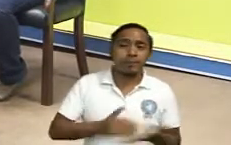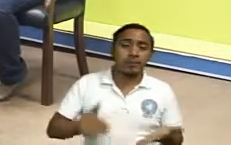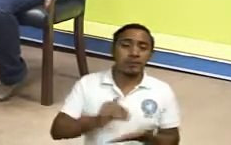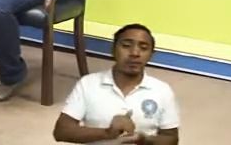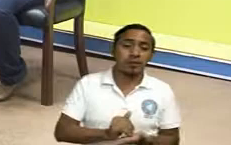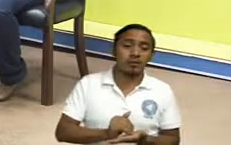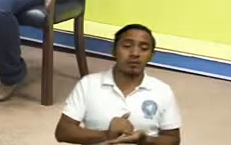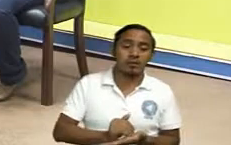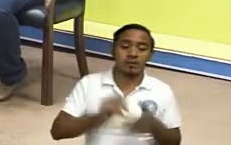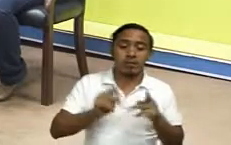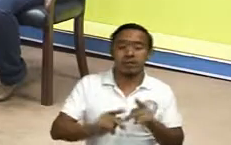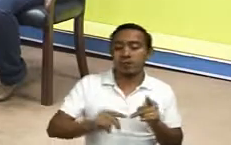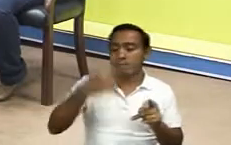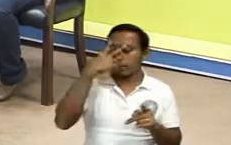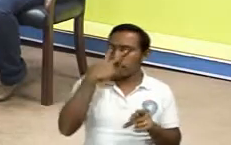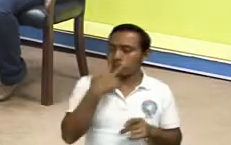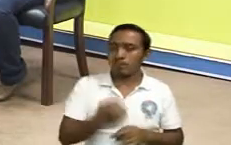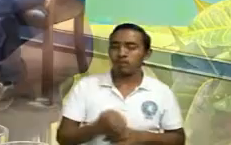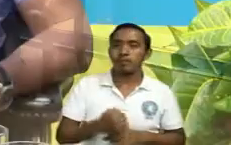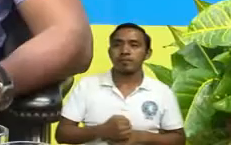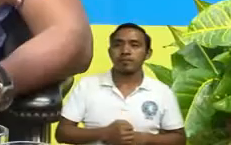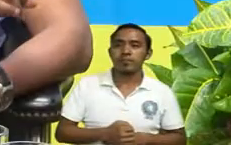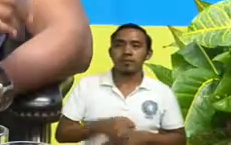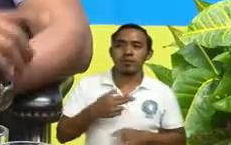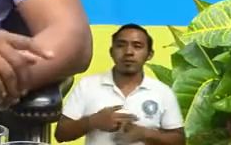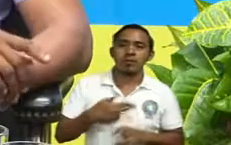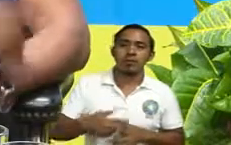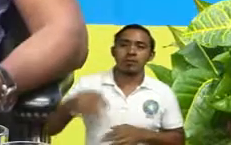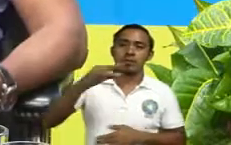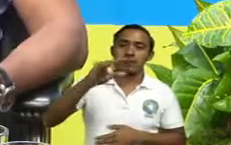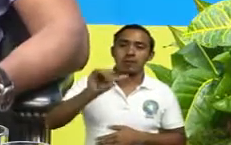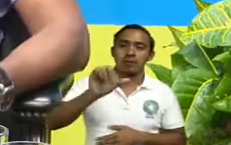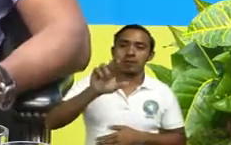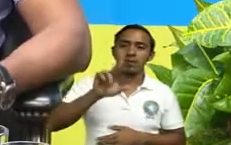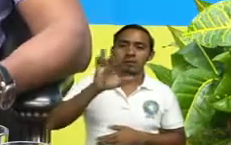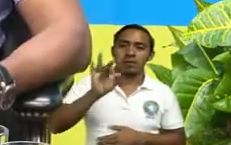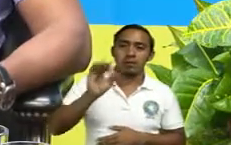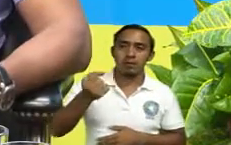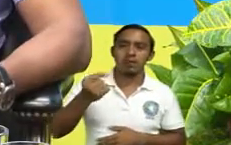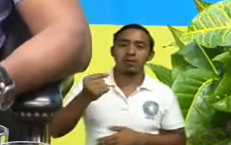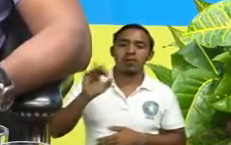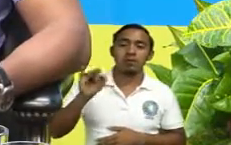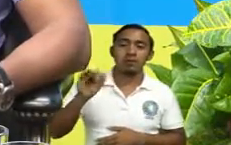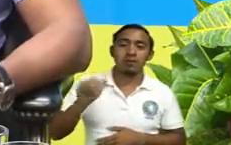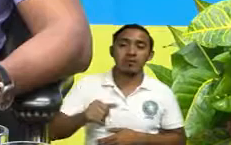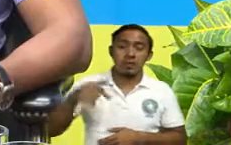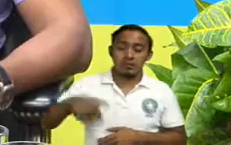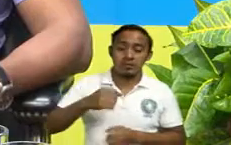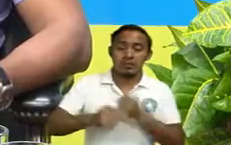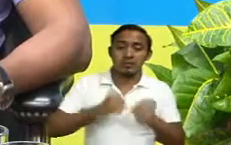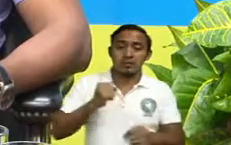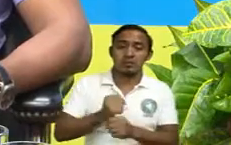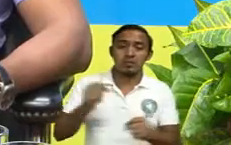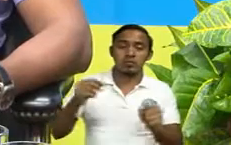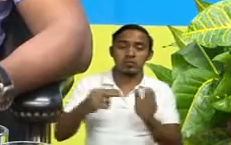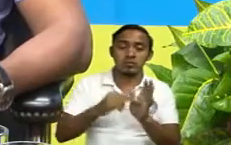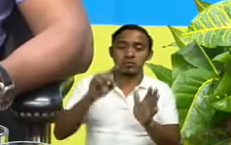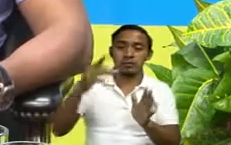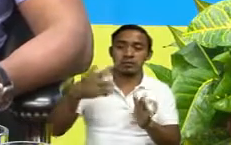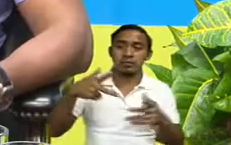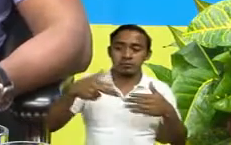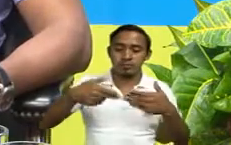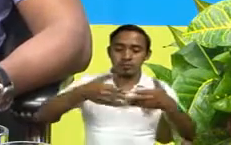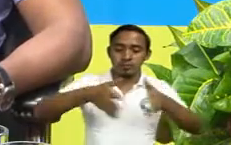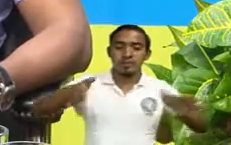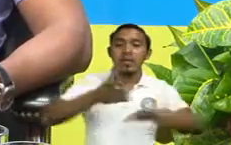para personas ciegas, sí, creo que se llama Carlos Fonseca, Carlos que fue Fonseca nuevamente Amador, reaperturado en este año 2019,